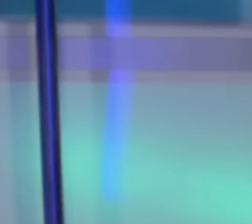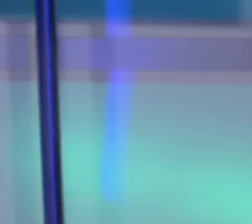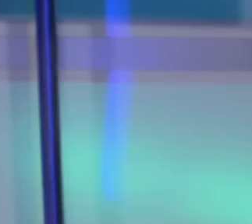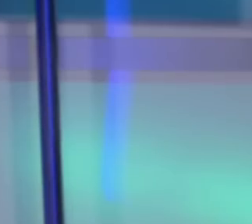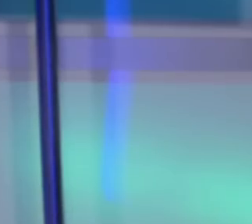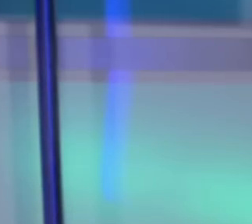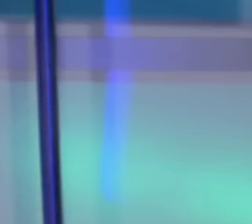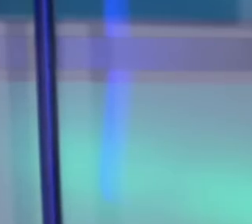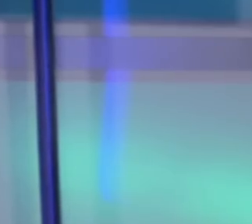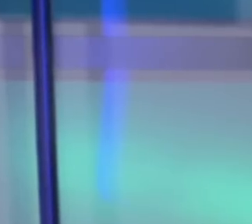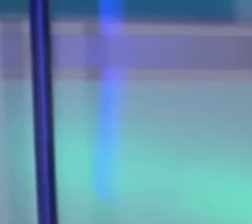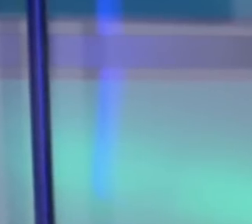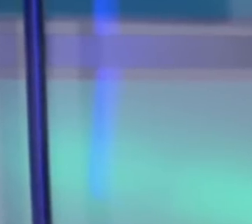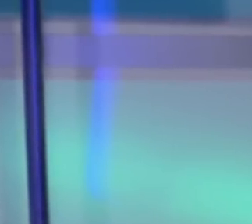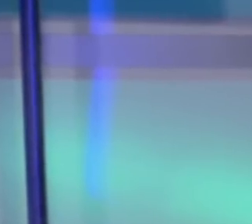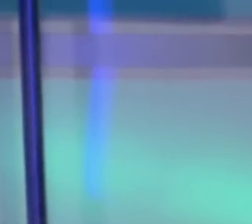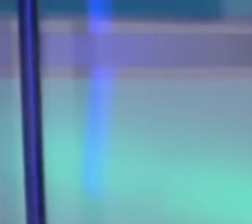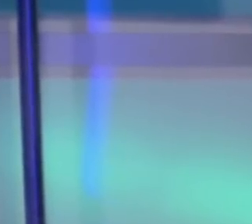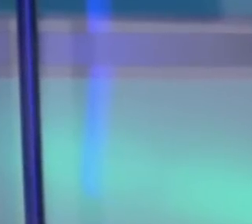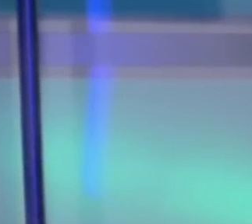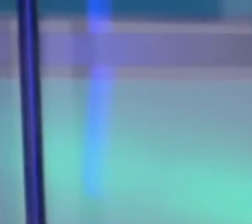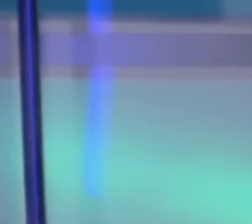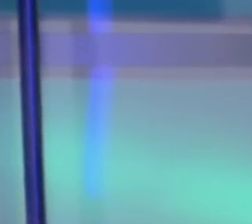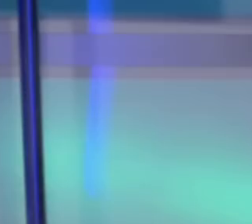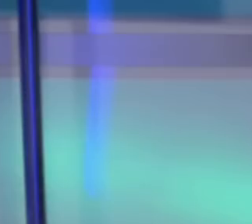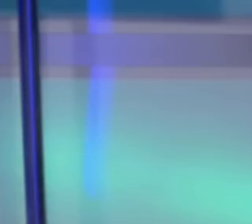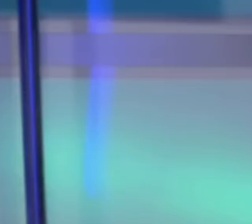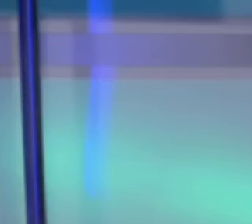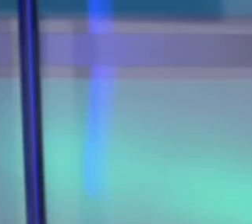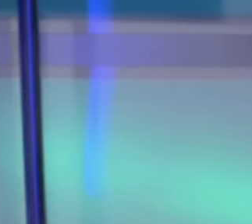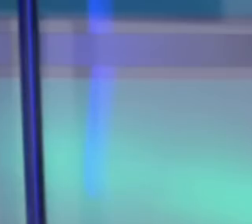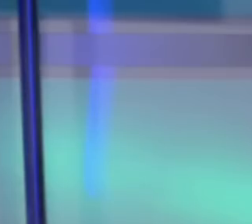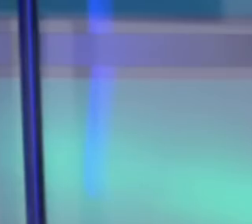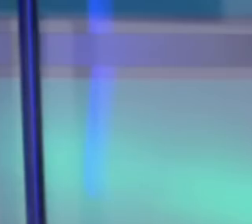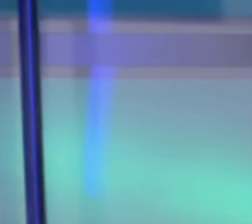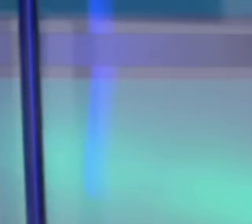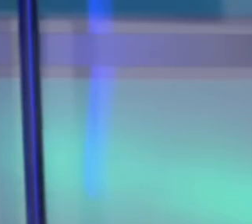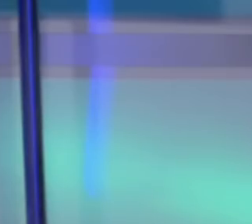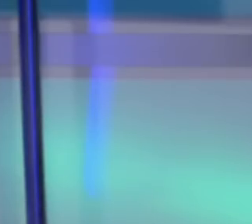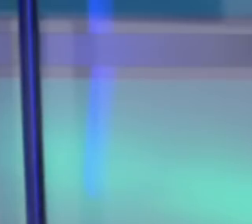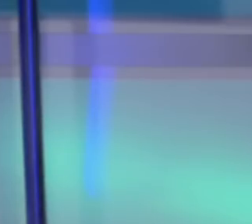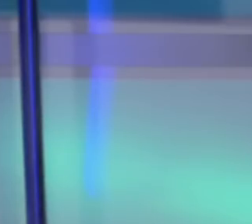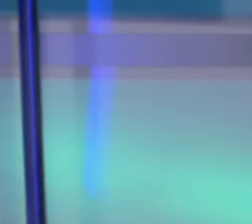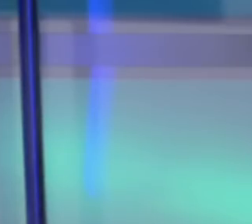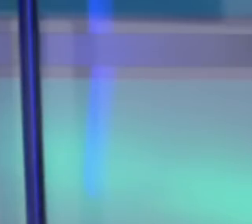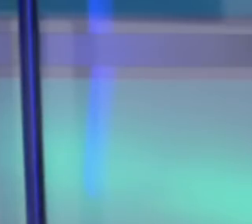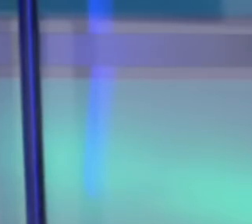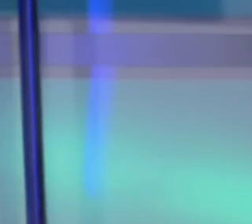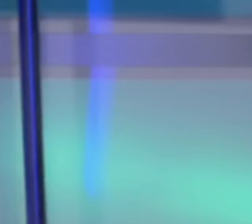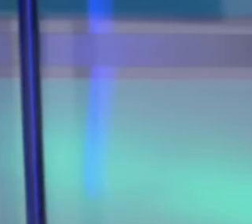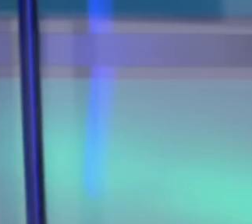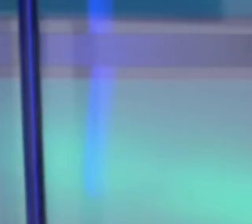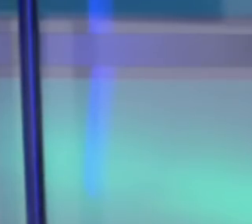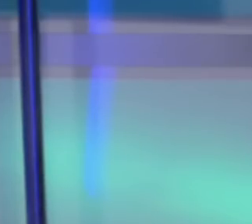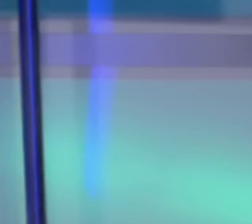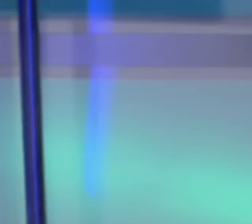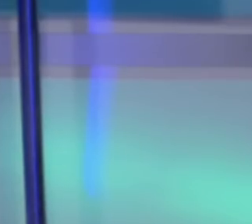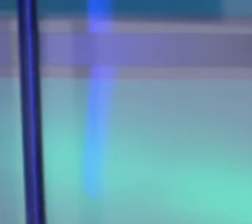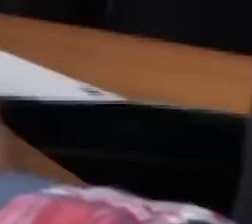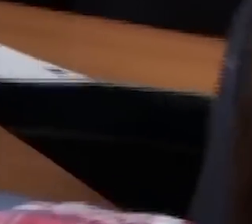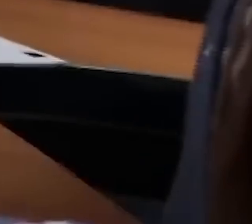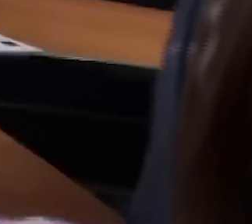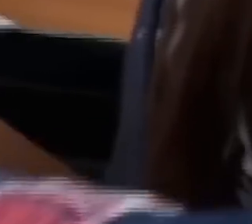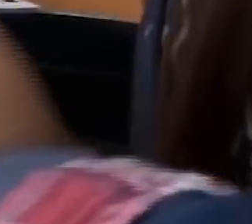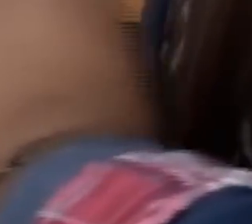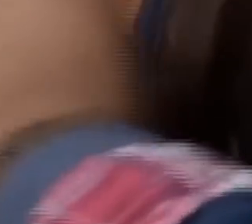$2.100.000 en su campaña previa a los comicios del 15 de octubre. Ese valor representa el 40% del límite de gasto